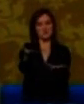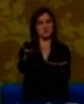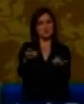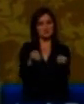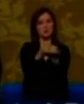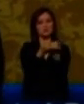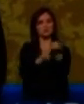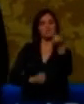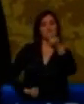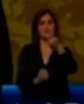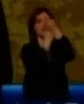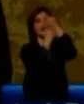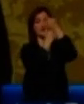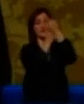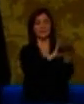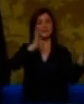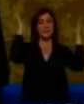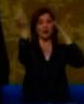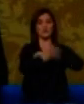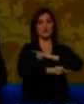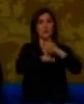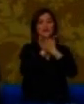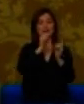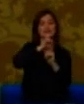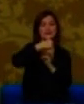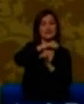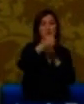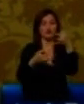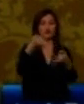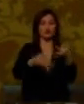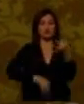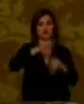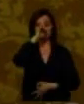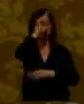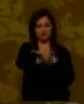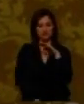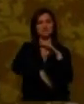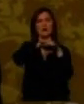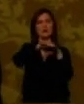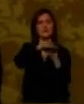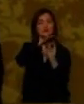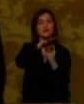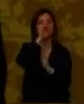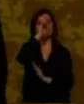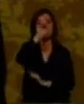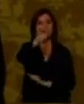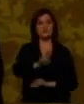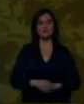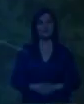Impulsamos la transformación del sistema de justicia en el marco del máximo respeto entre las funciones del Estado.